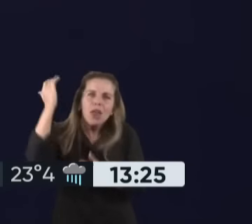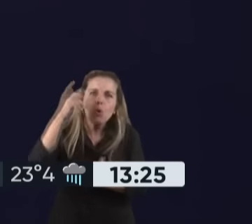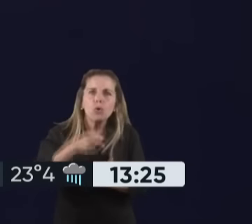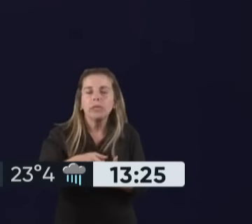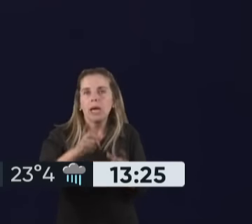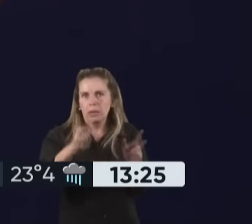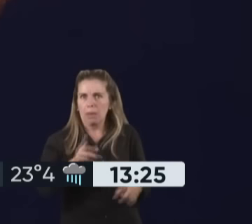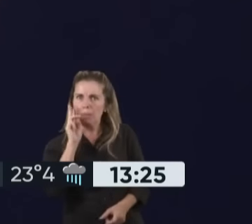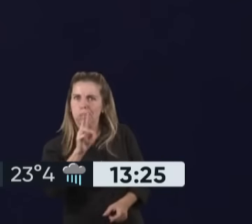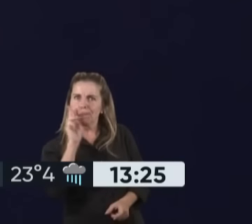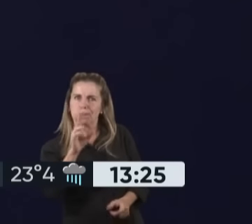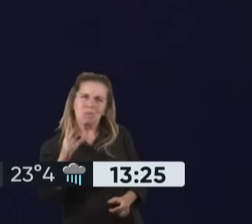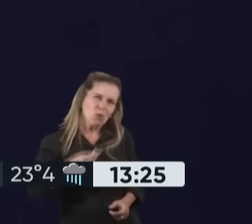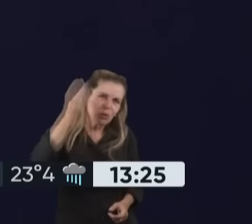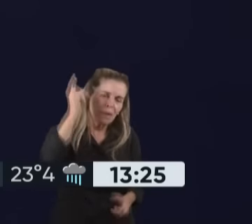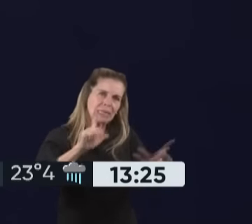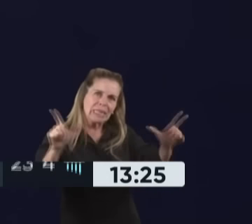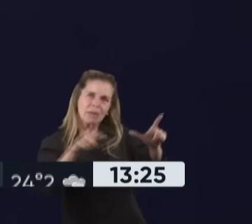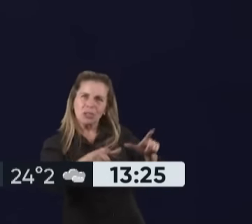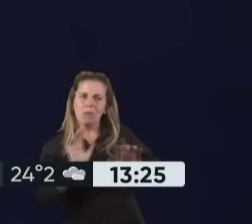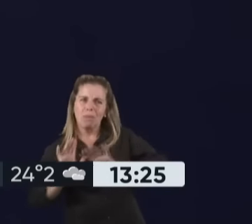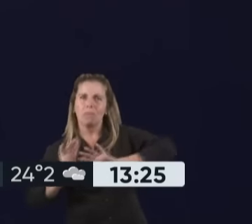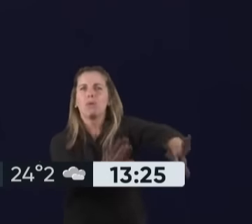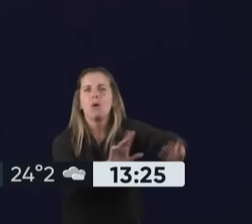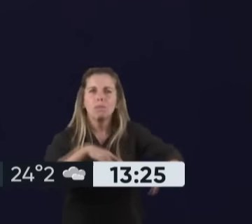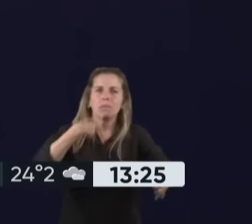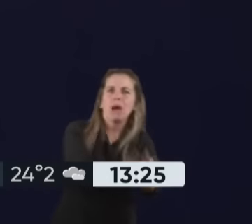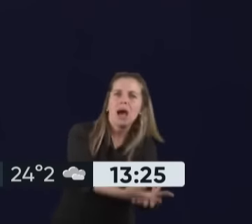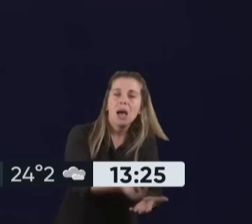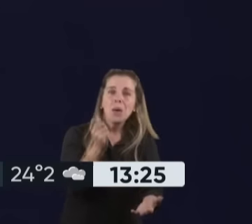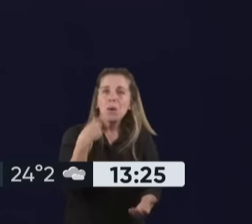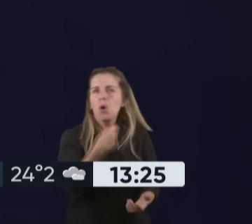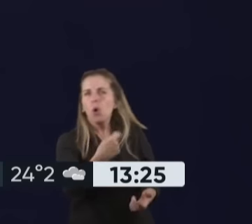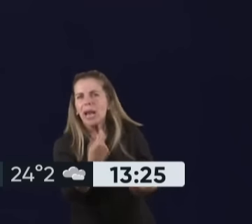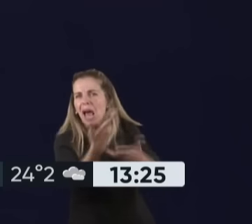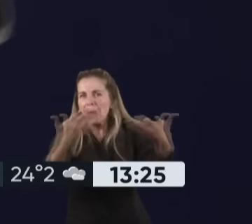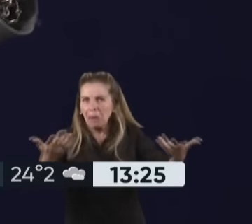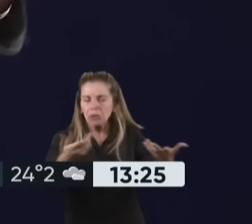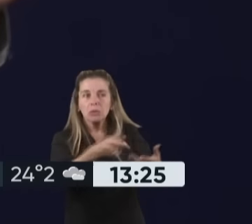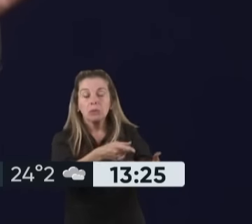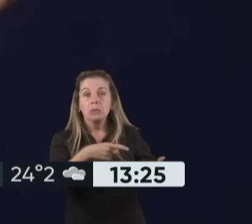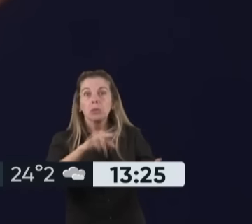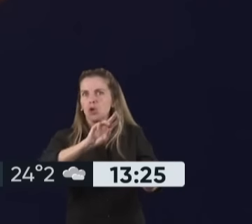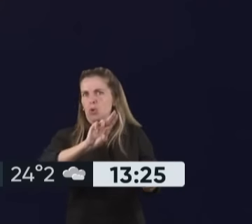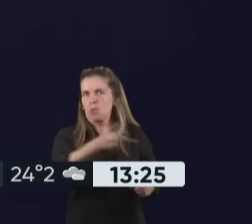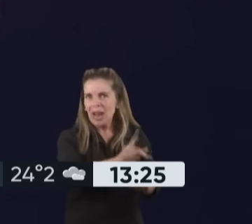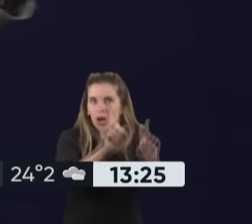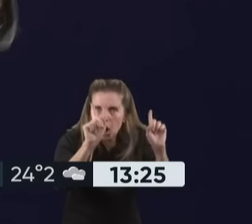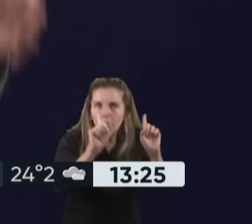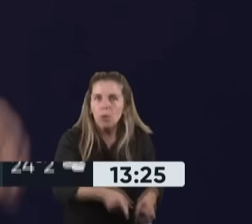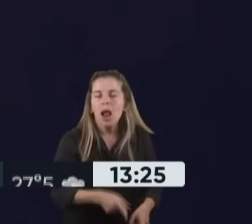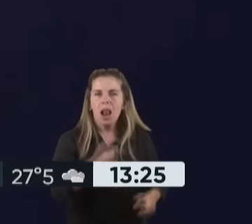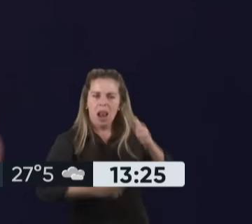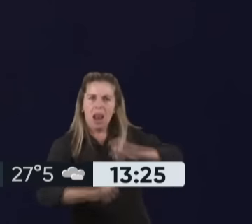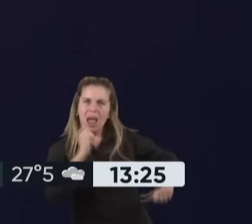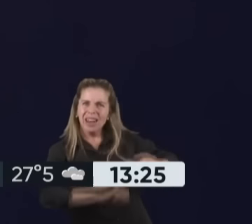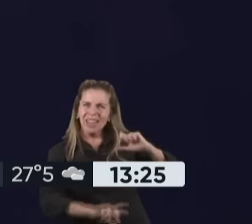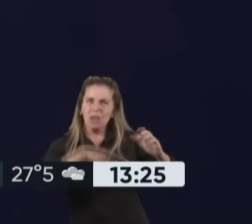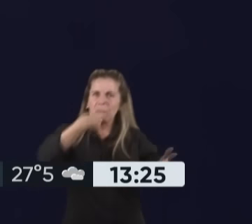en innumerables oportunidades que las tiran a la calle y quizás no mueren en ese momento, pero 6 meses